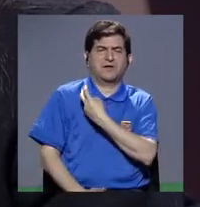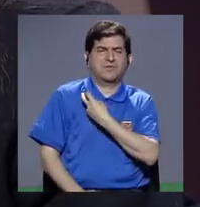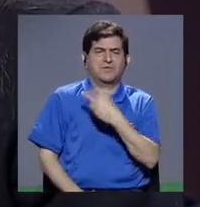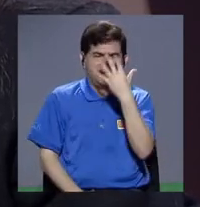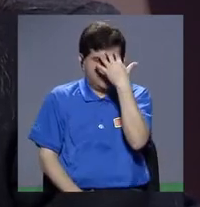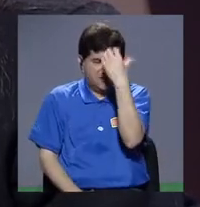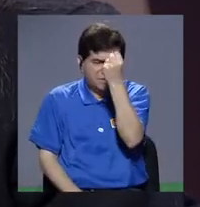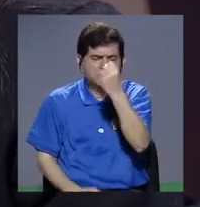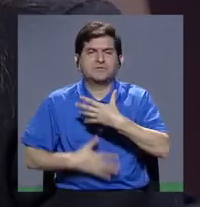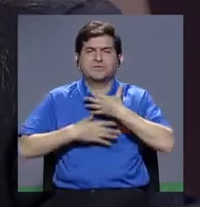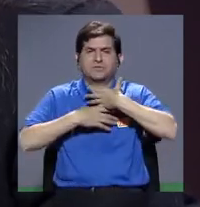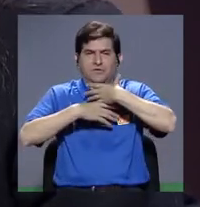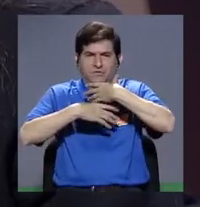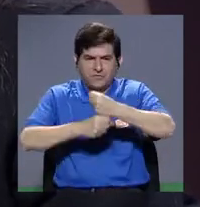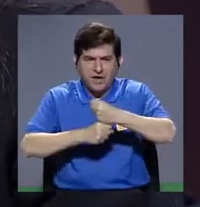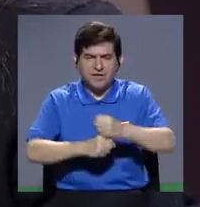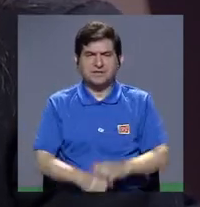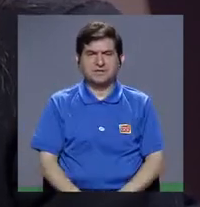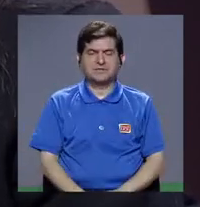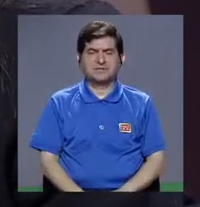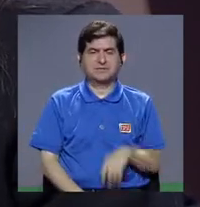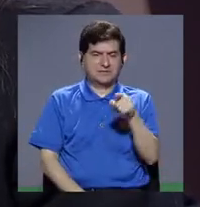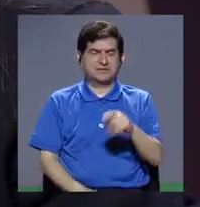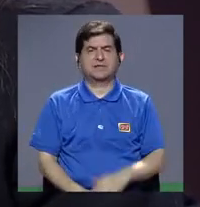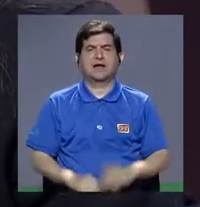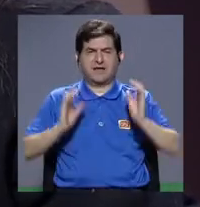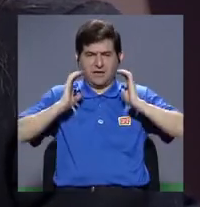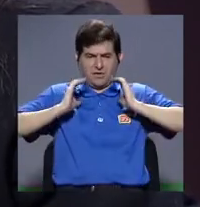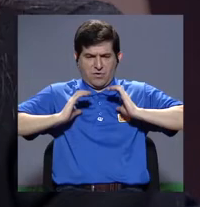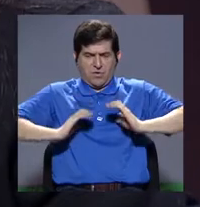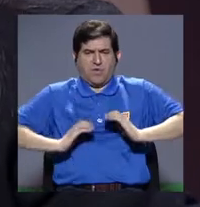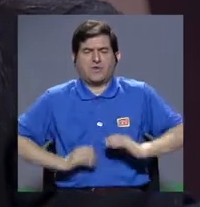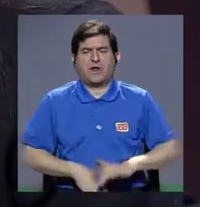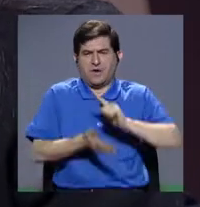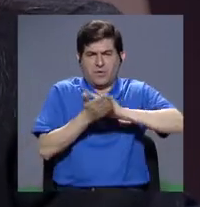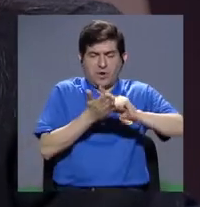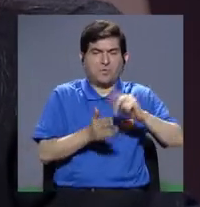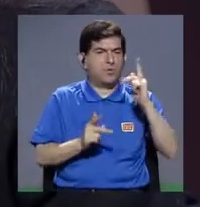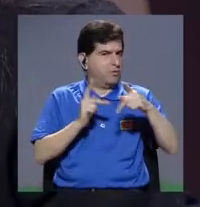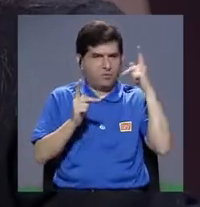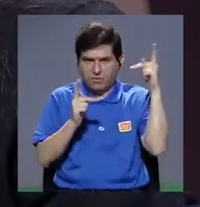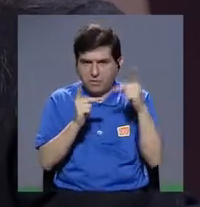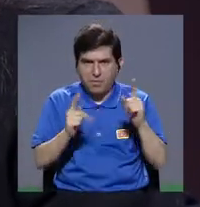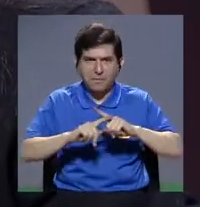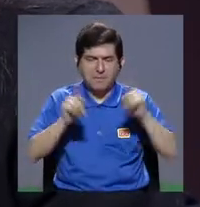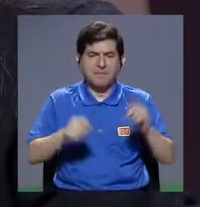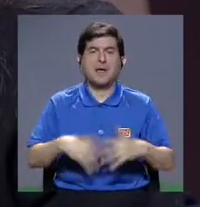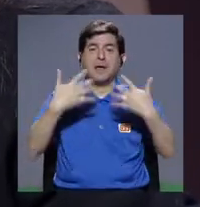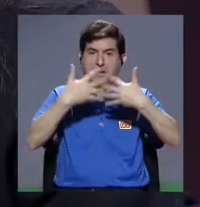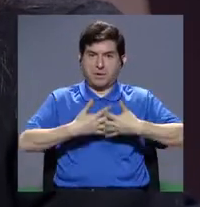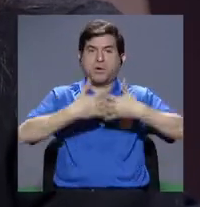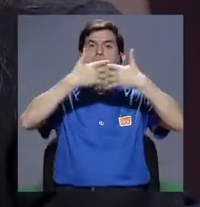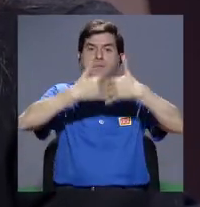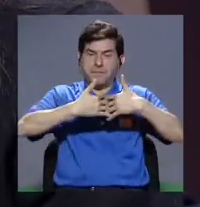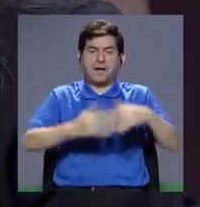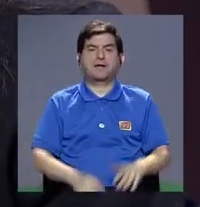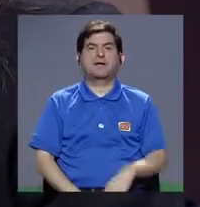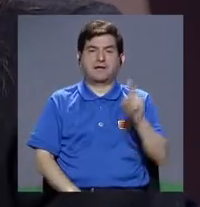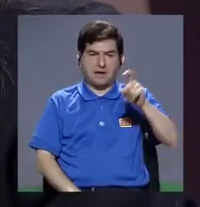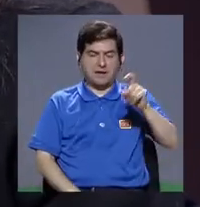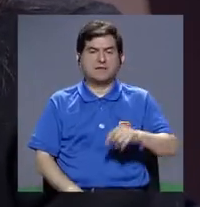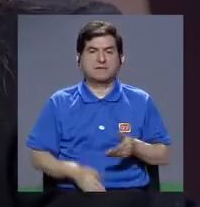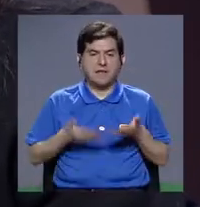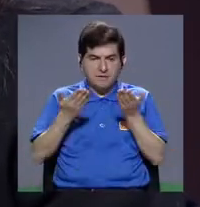la confianza el pudor con nuestro cuerpo que aunque no es perfecto es una maquinita a la que le debemos